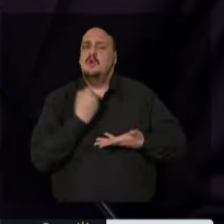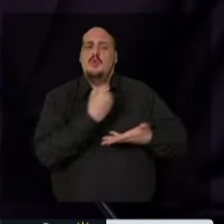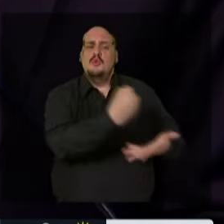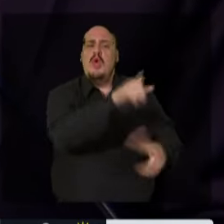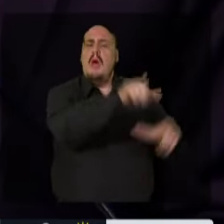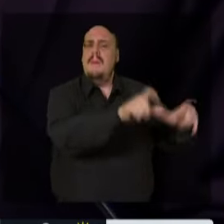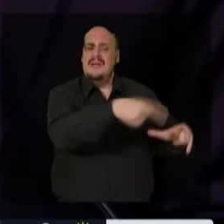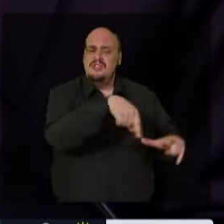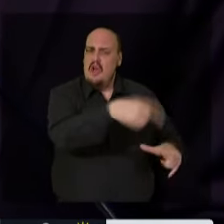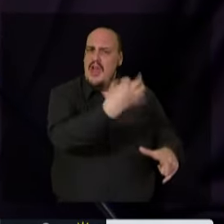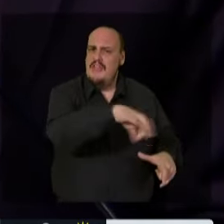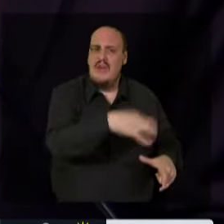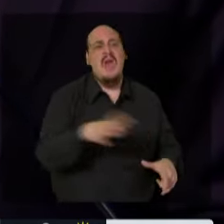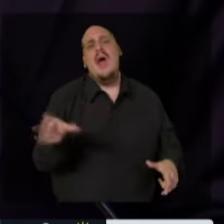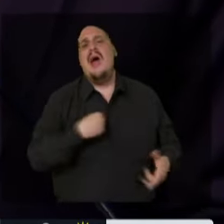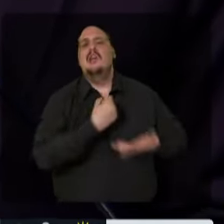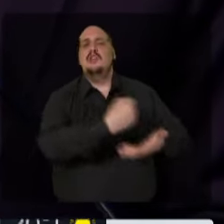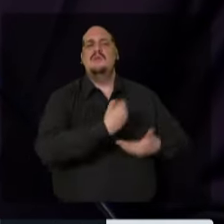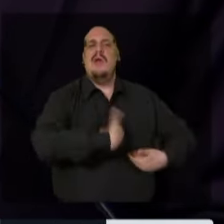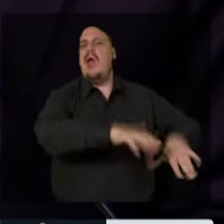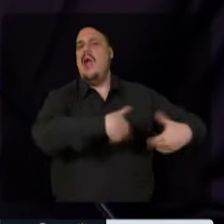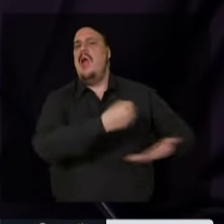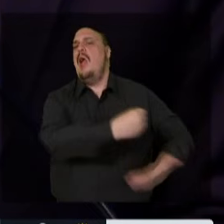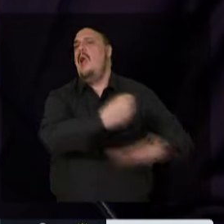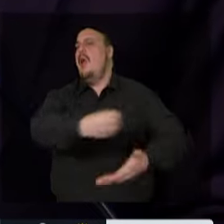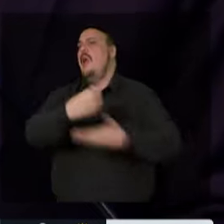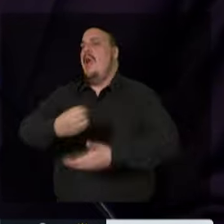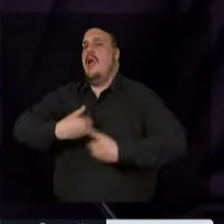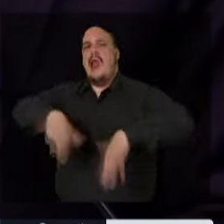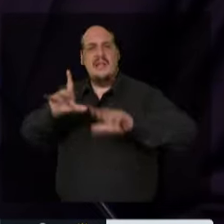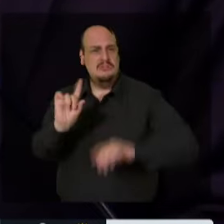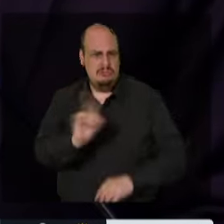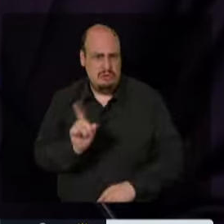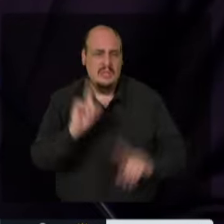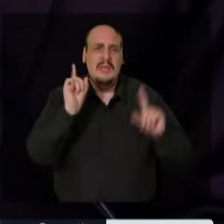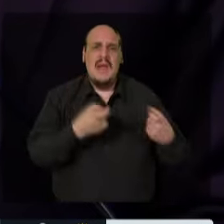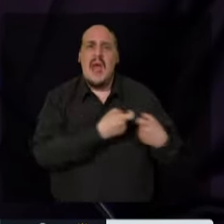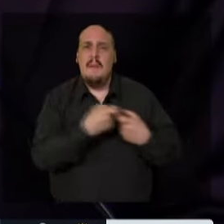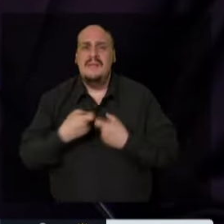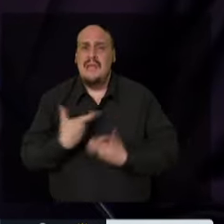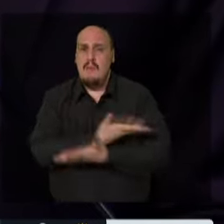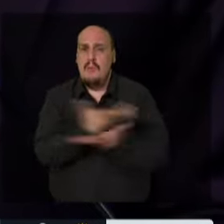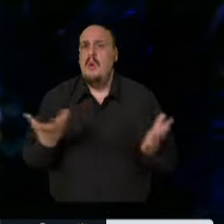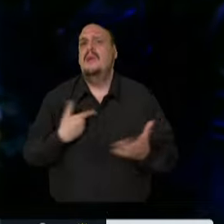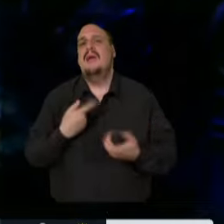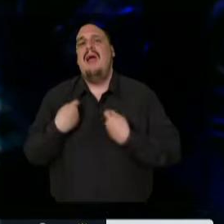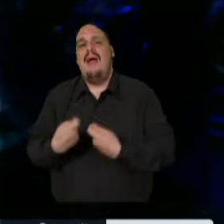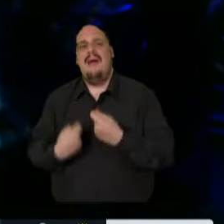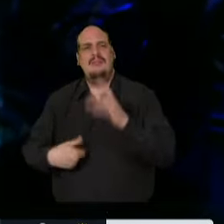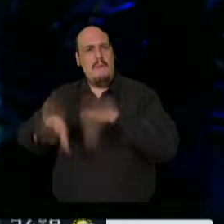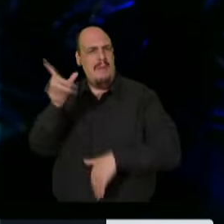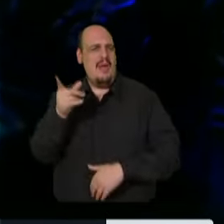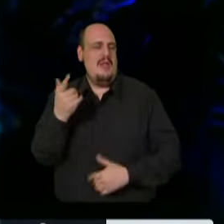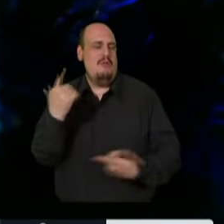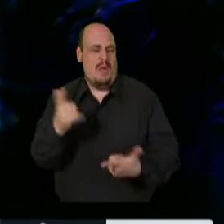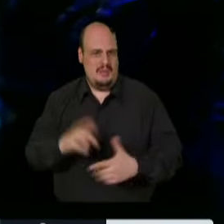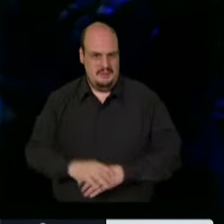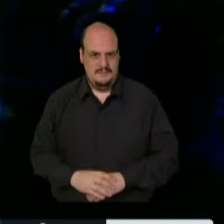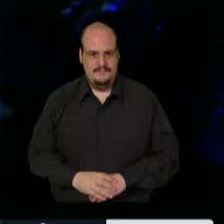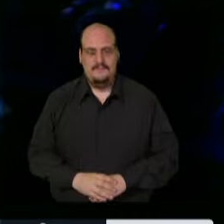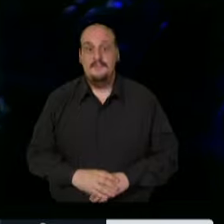no a todo el mundo indiscriminadamente. Y también que las empresas públicas no tengan déficit. Hemos finalizado